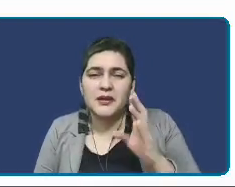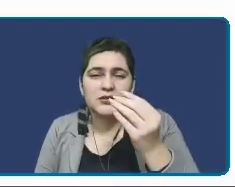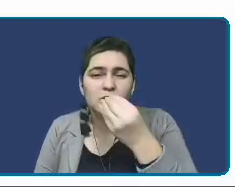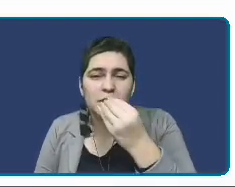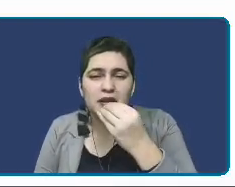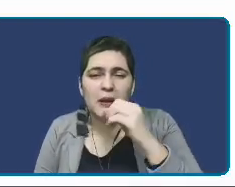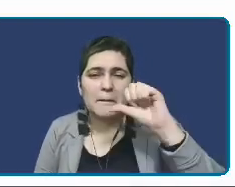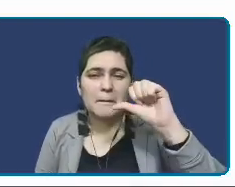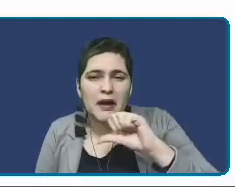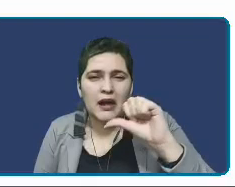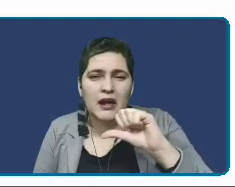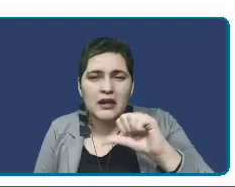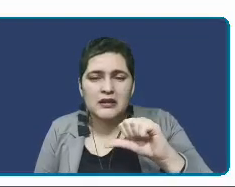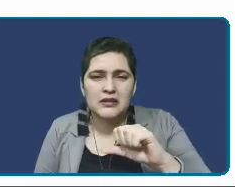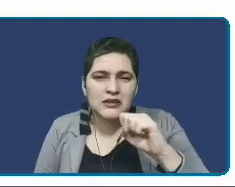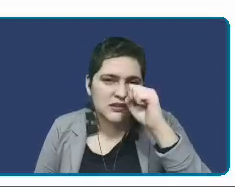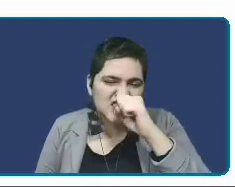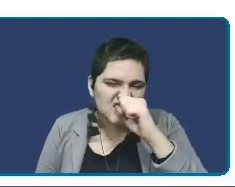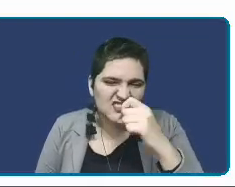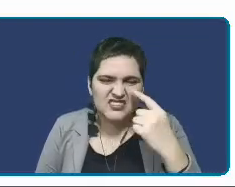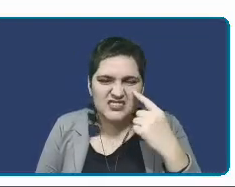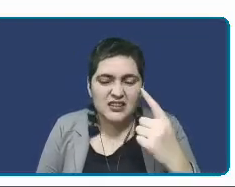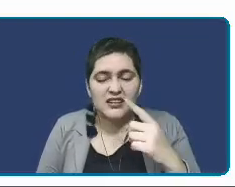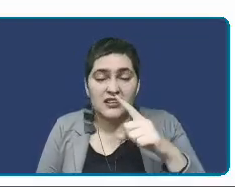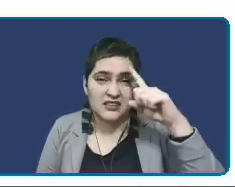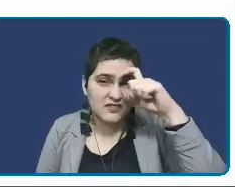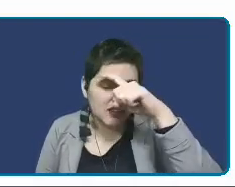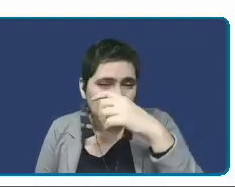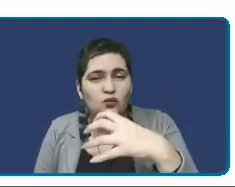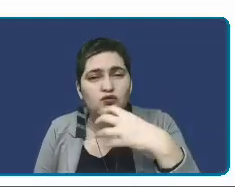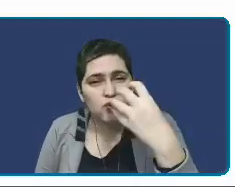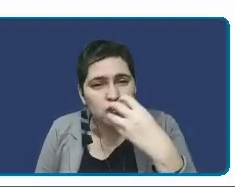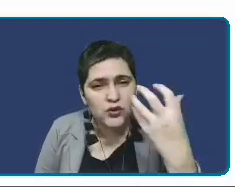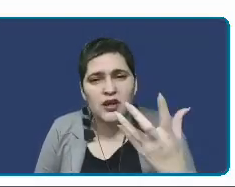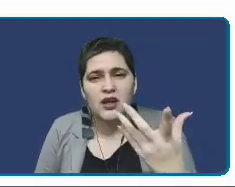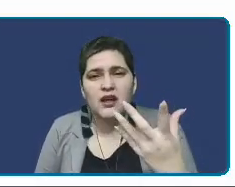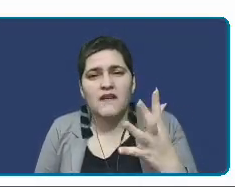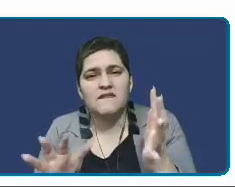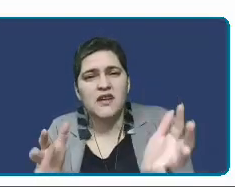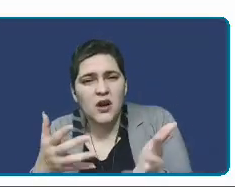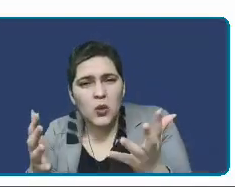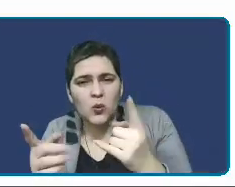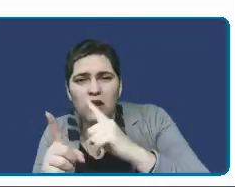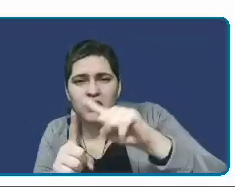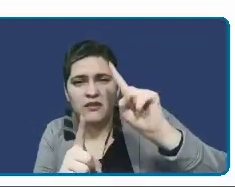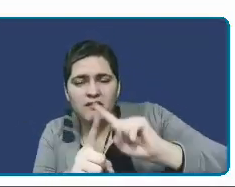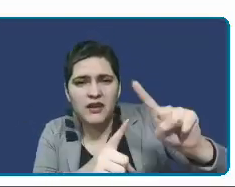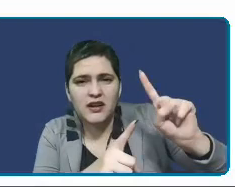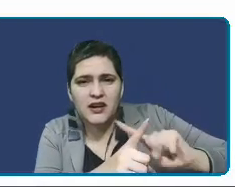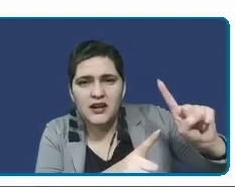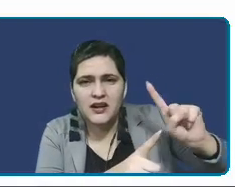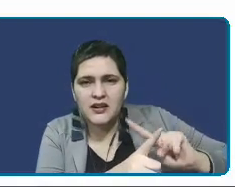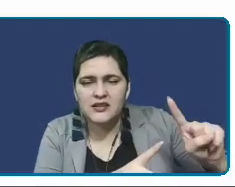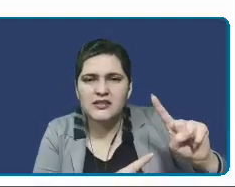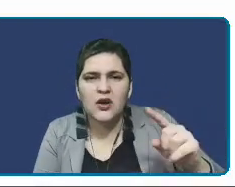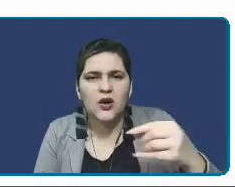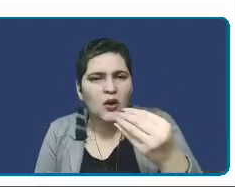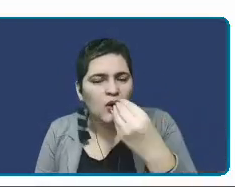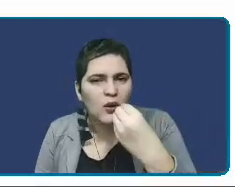que pareciera ser como igual de rica que un cereal o una galletita, ¿ya?